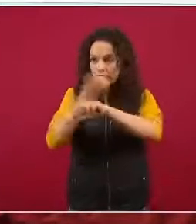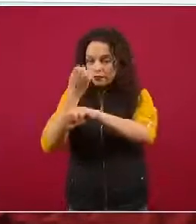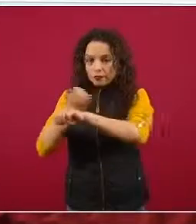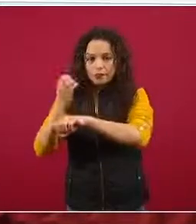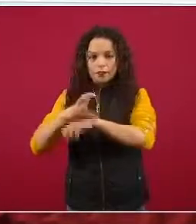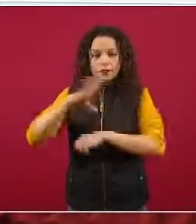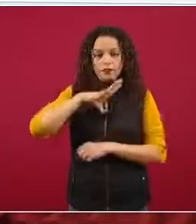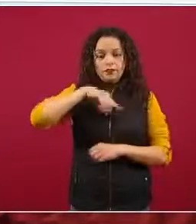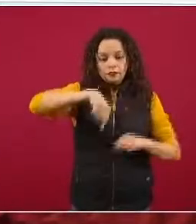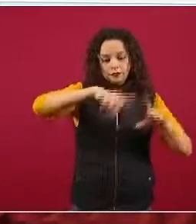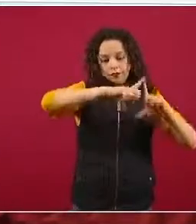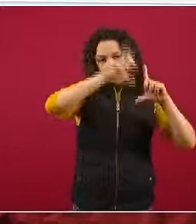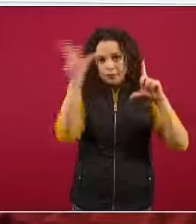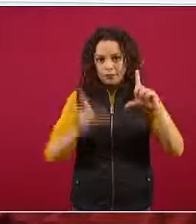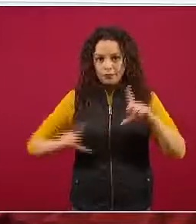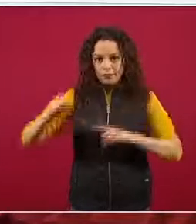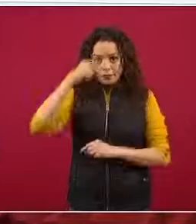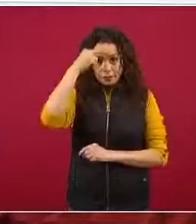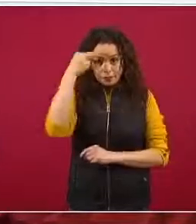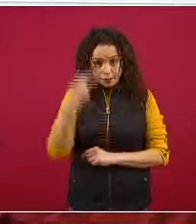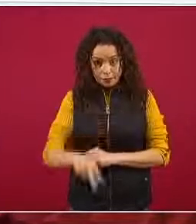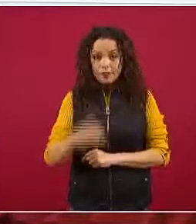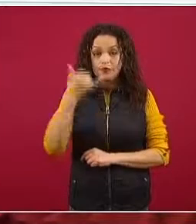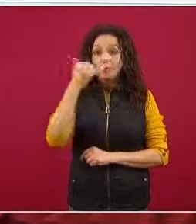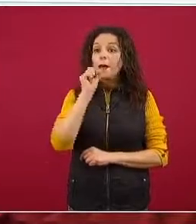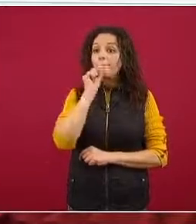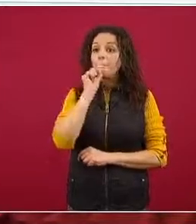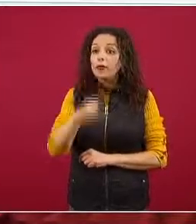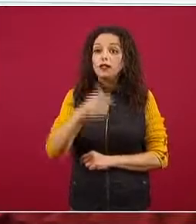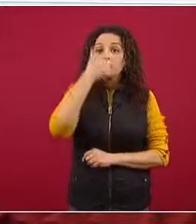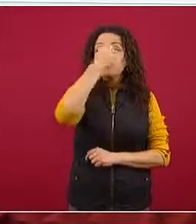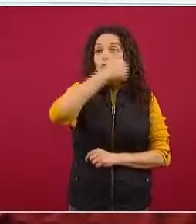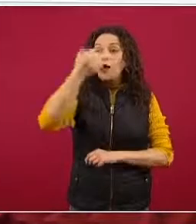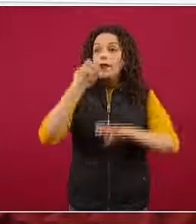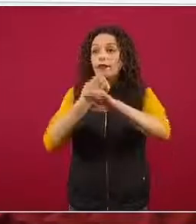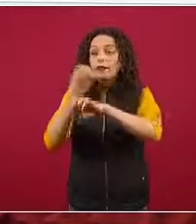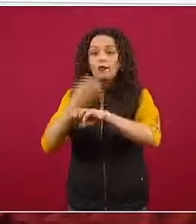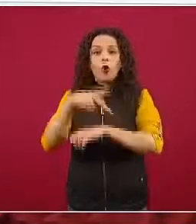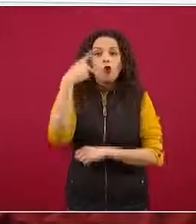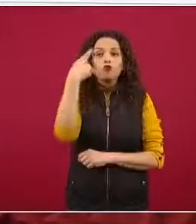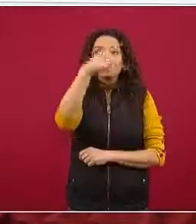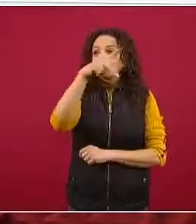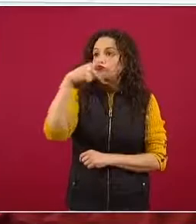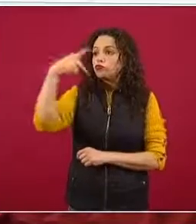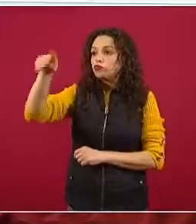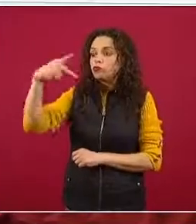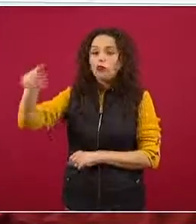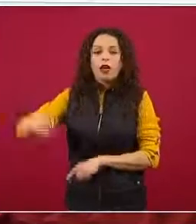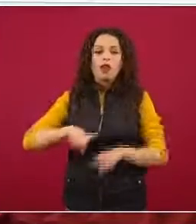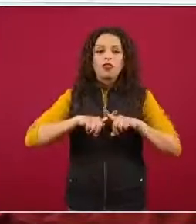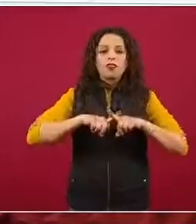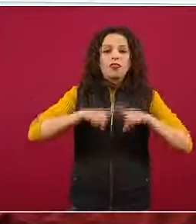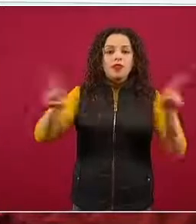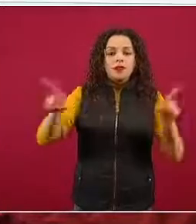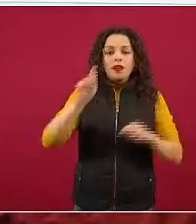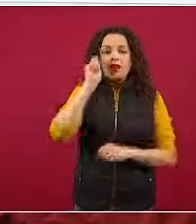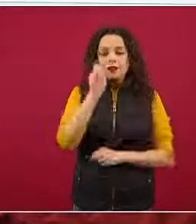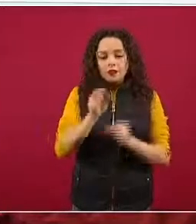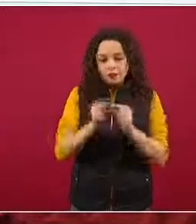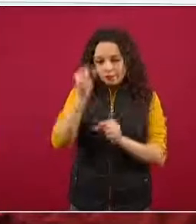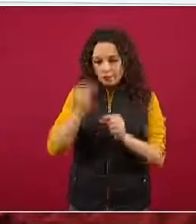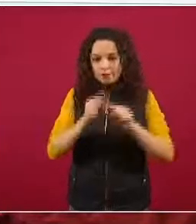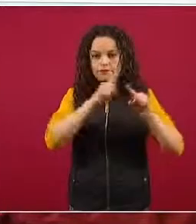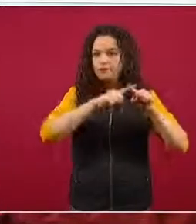nuestro país, y a su vez cada entidad federativa tiene diferentes curvas epidémicas que empezaron en diferente tiempo,